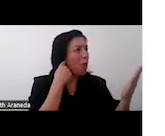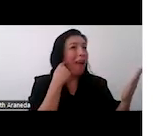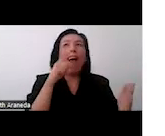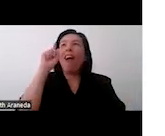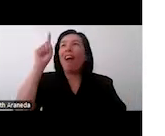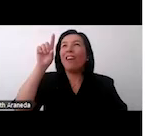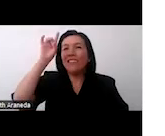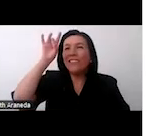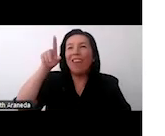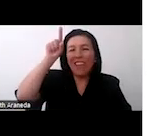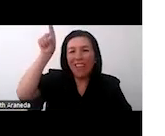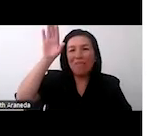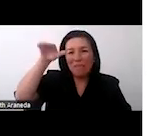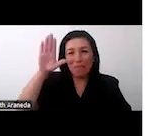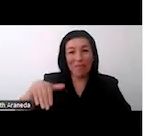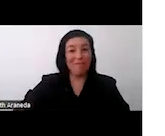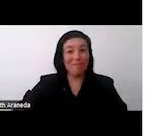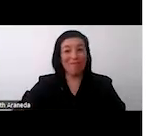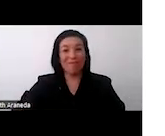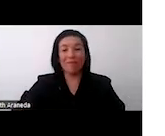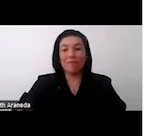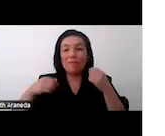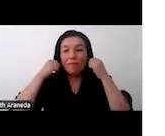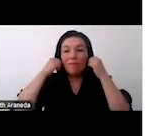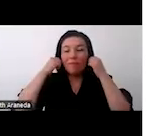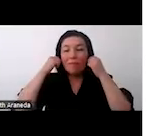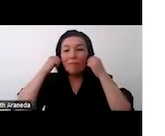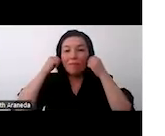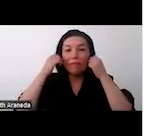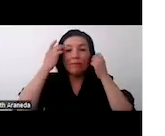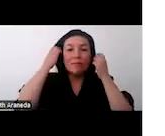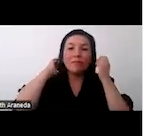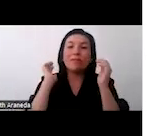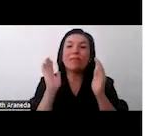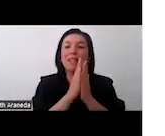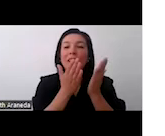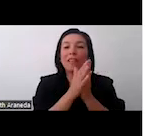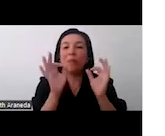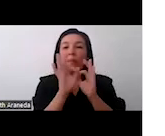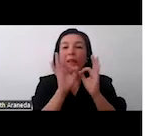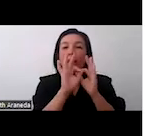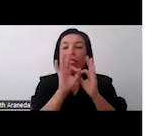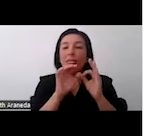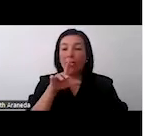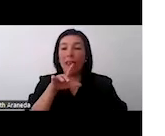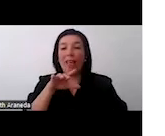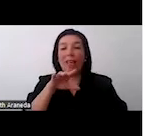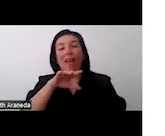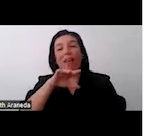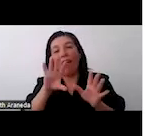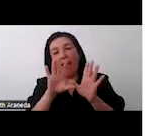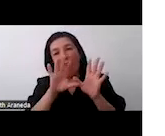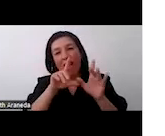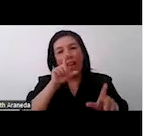norte. Como les decía, este libro habla de las aves endémicas de Chile, vale decir,